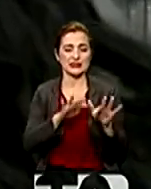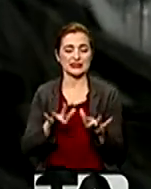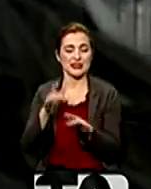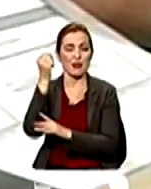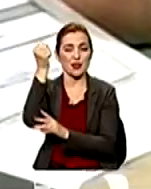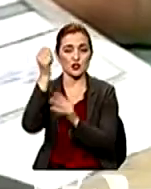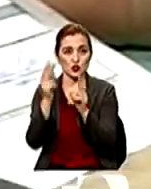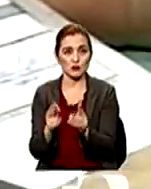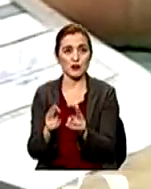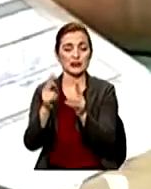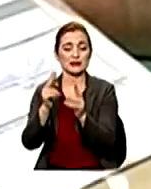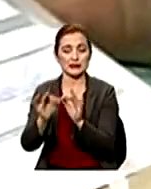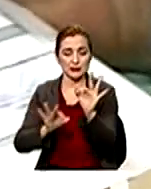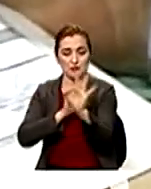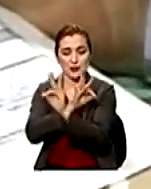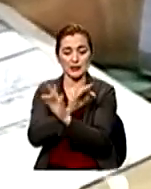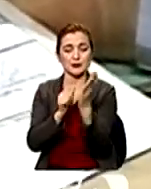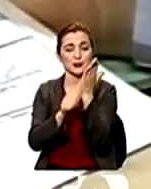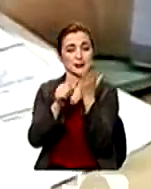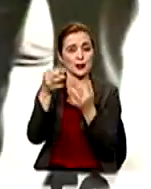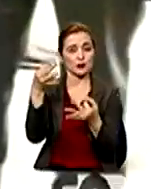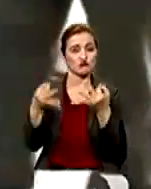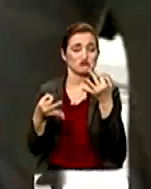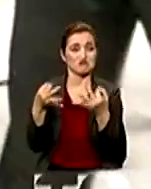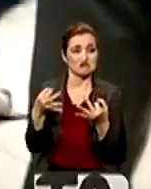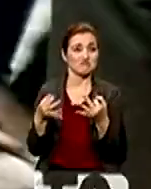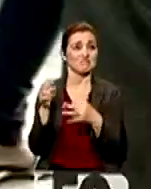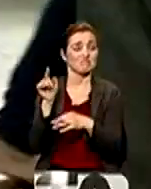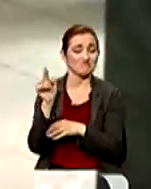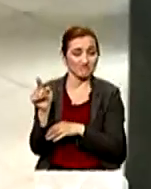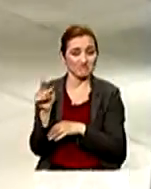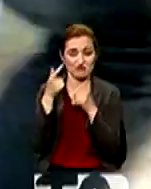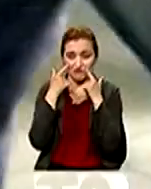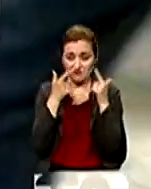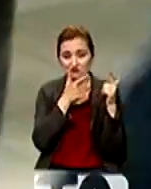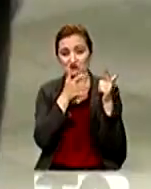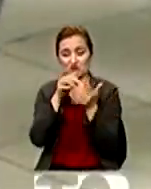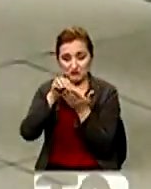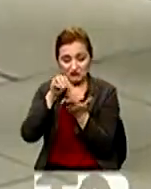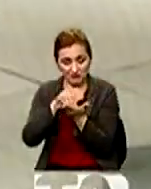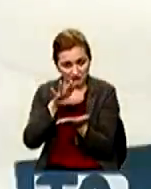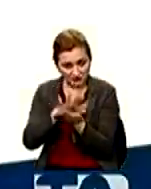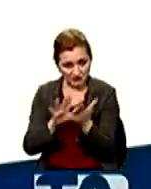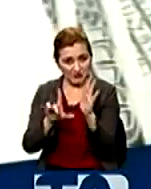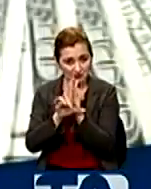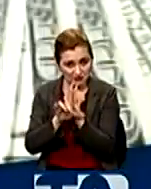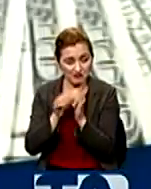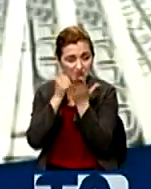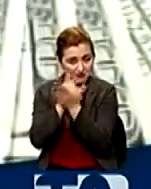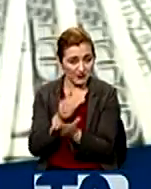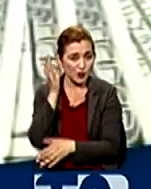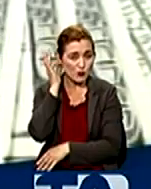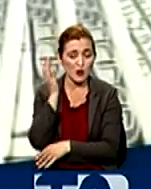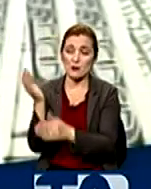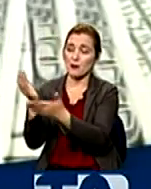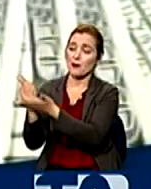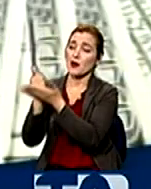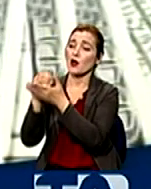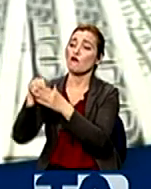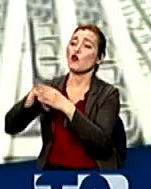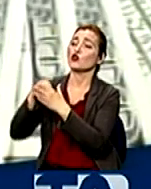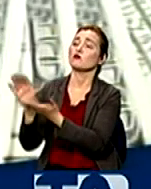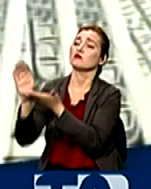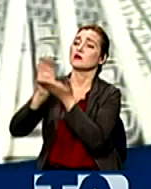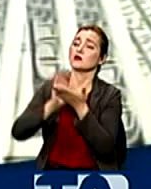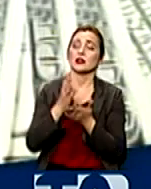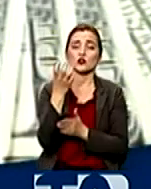Derechos Humanos, quien reemplaza al Ministerio de Justicia y que es la que debe velar para la aplicación de la ley, pidió 14 millones principalmente para